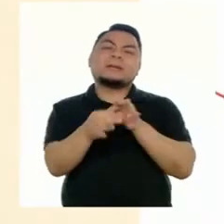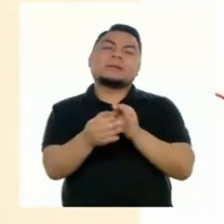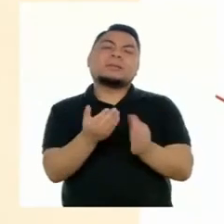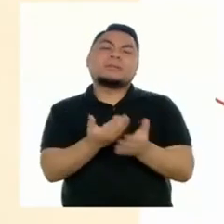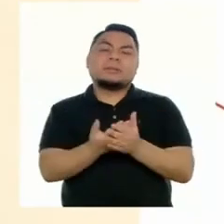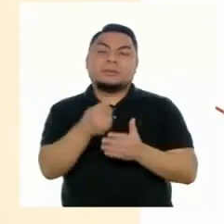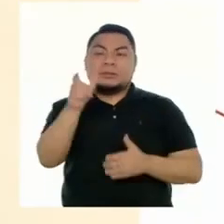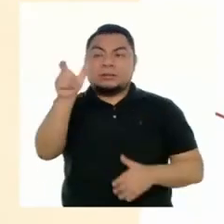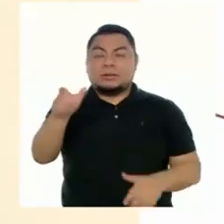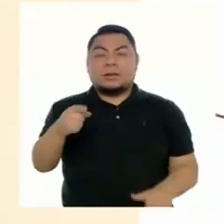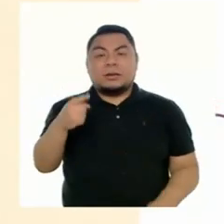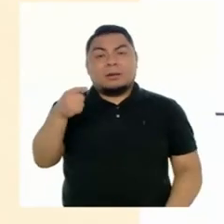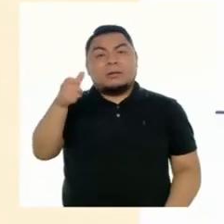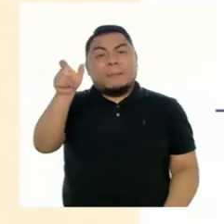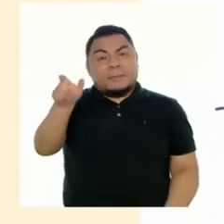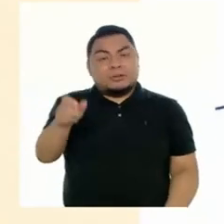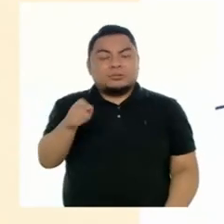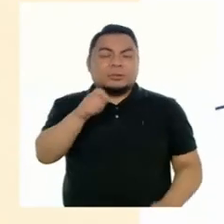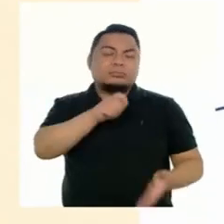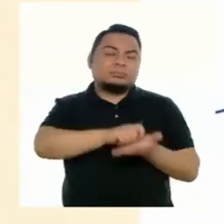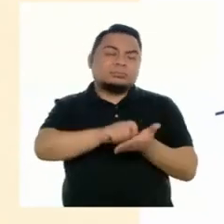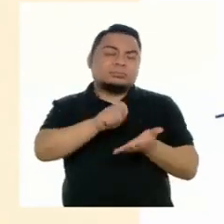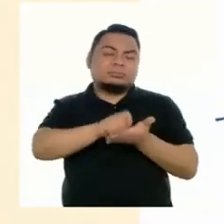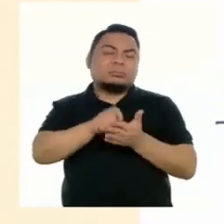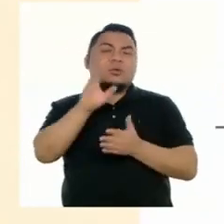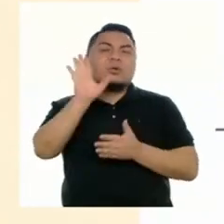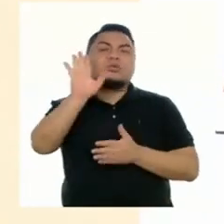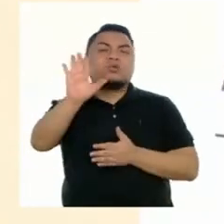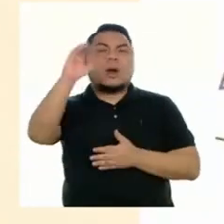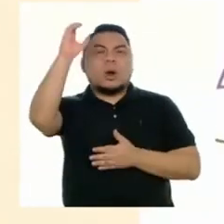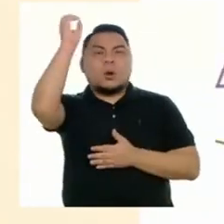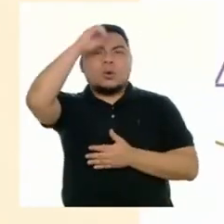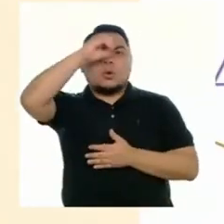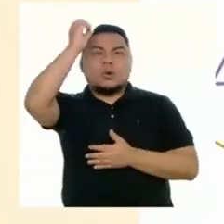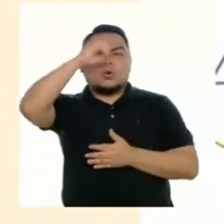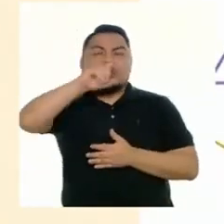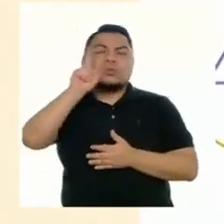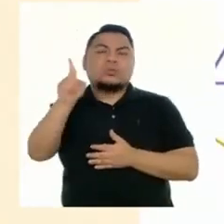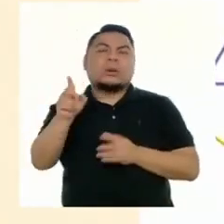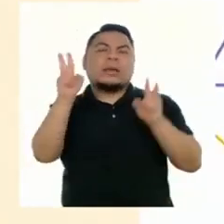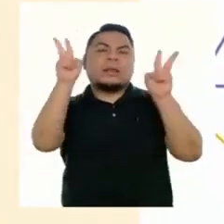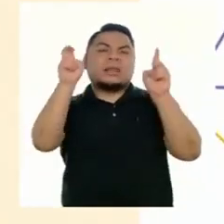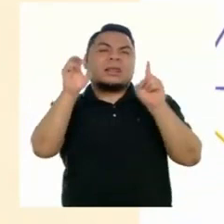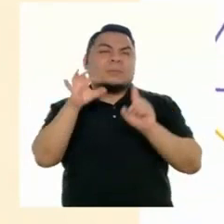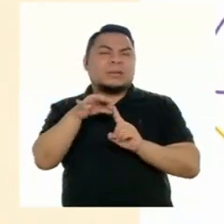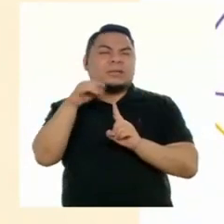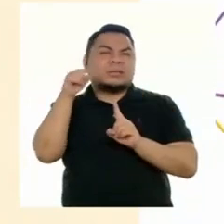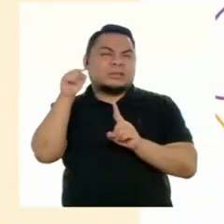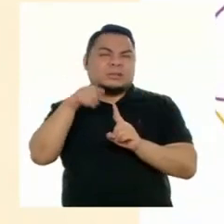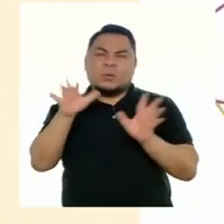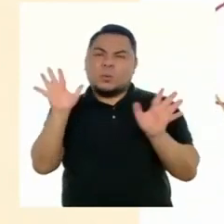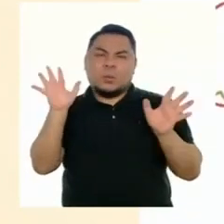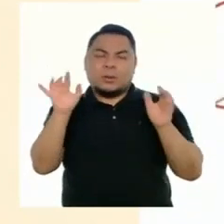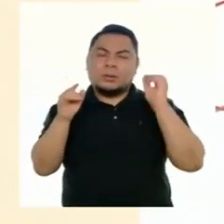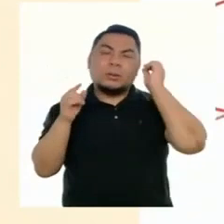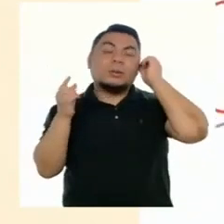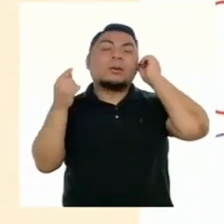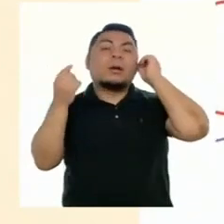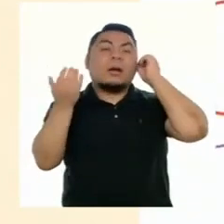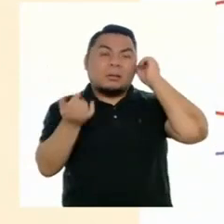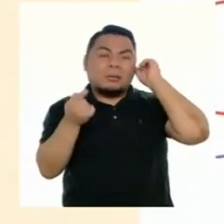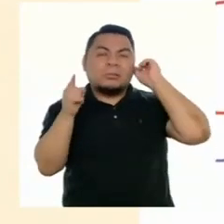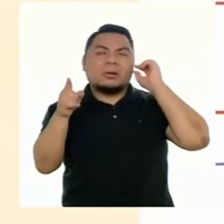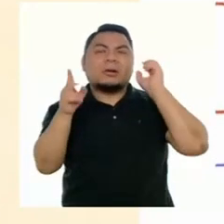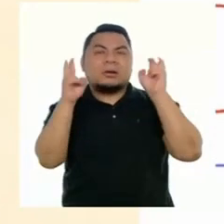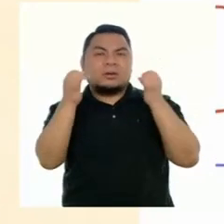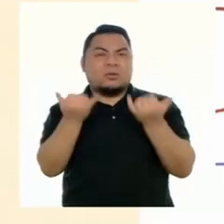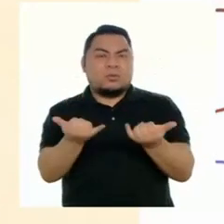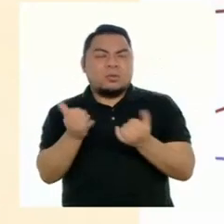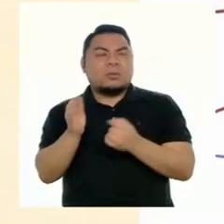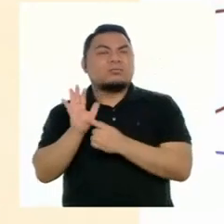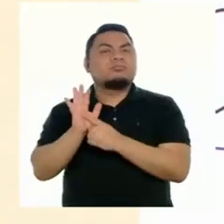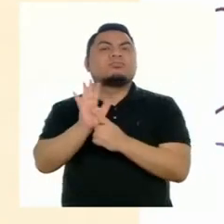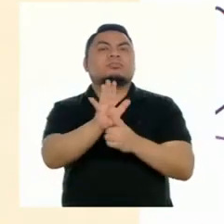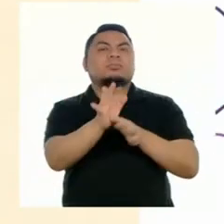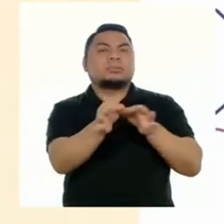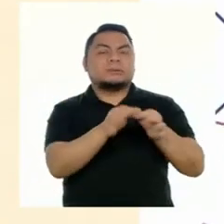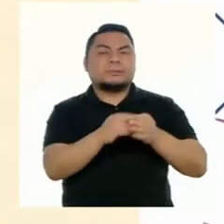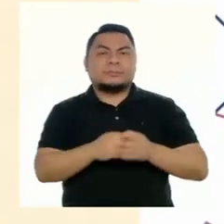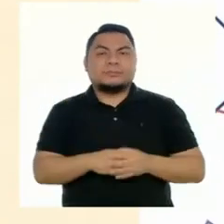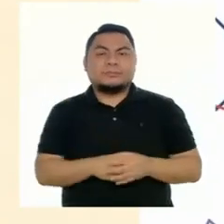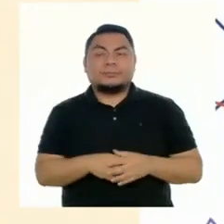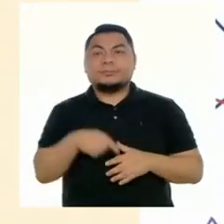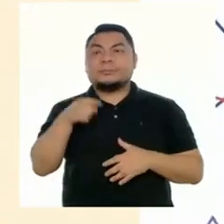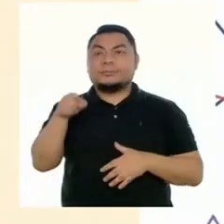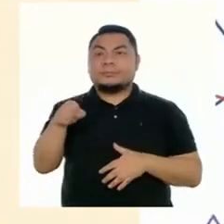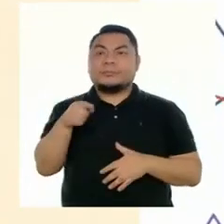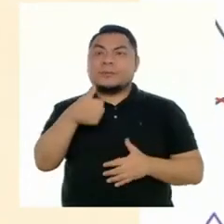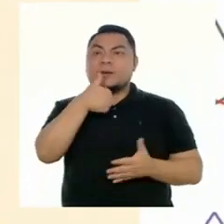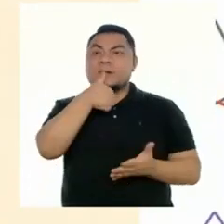en el que el autor presenta su opinión sobre un tema específico, generalmente de actualidad. La carta